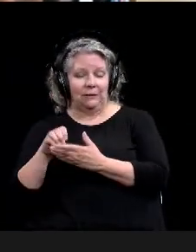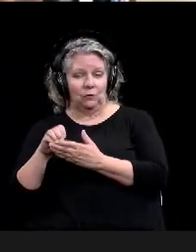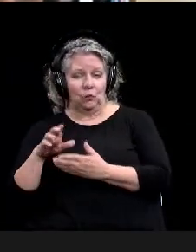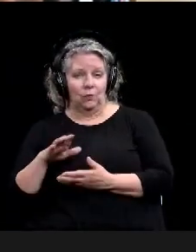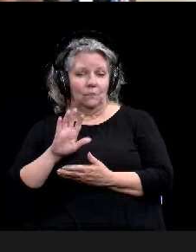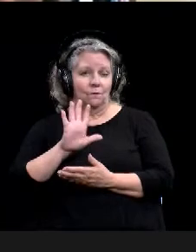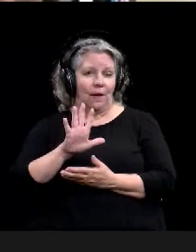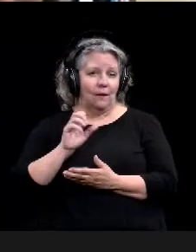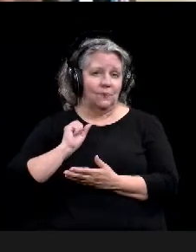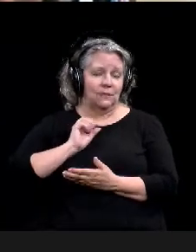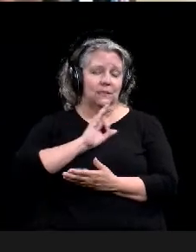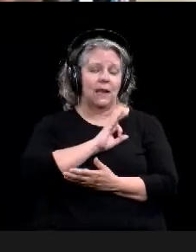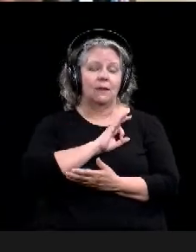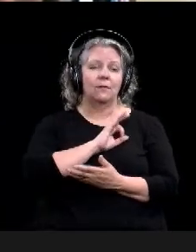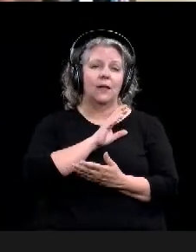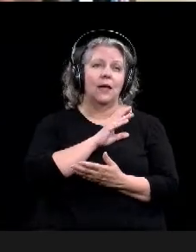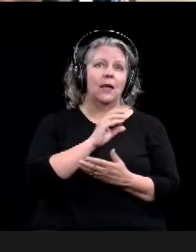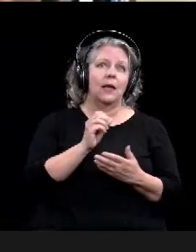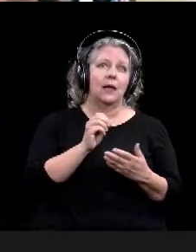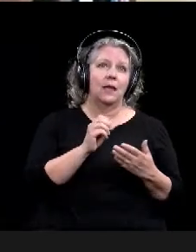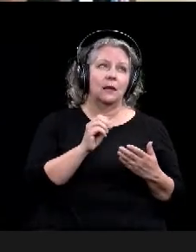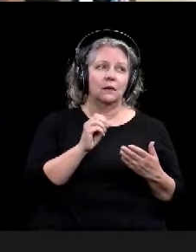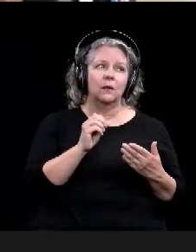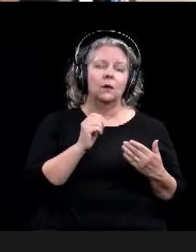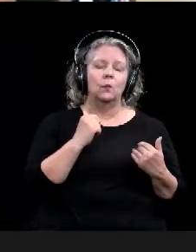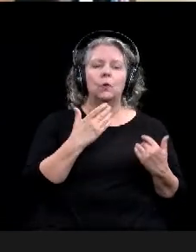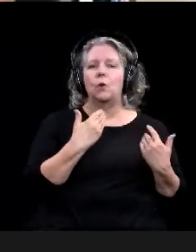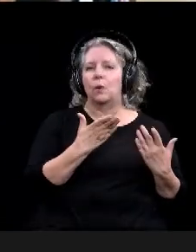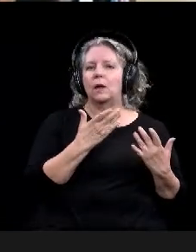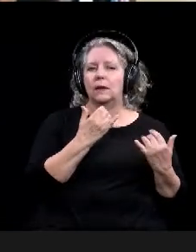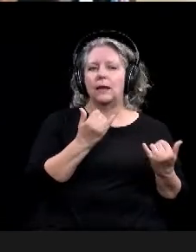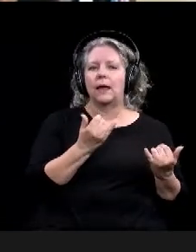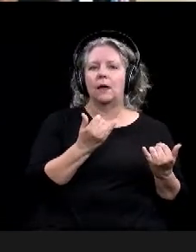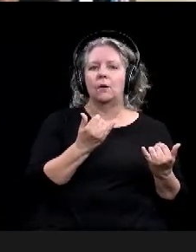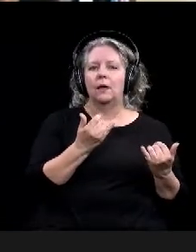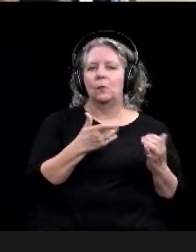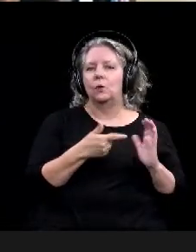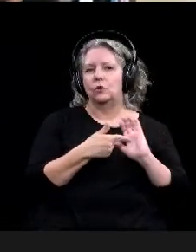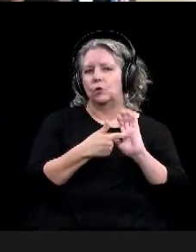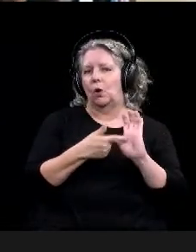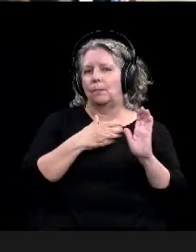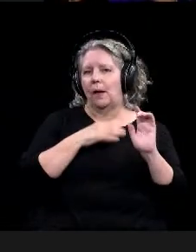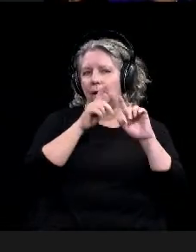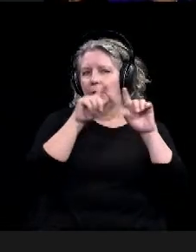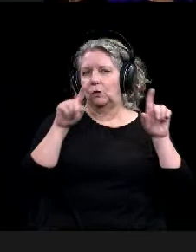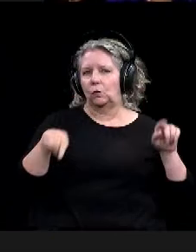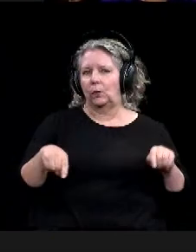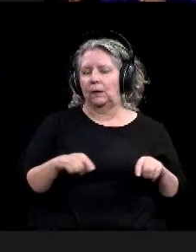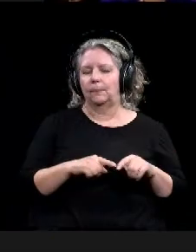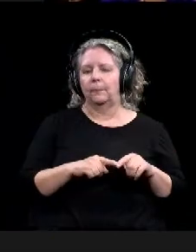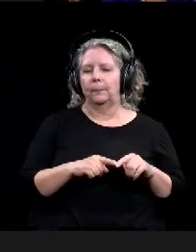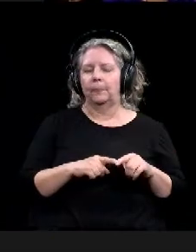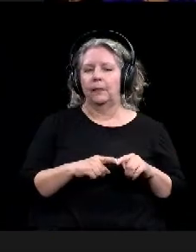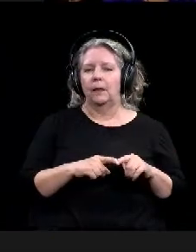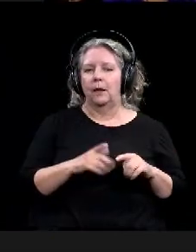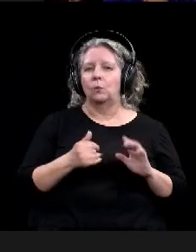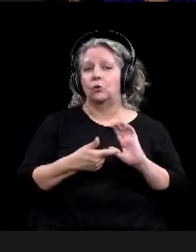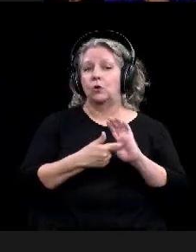y quiero compartirles mis pantallas estas gráficas son incidentes